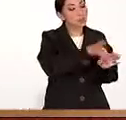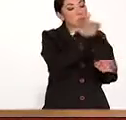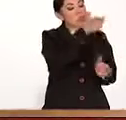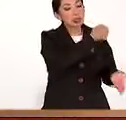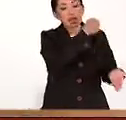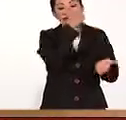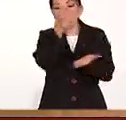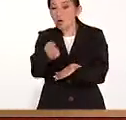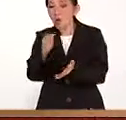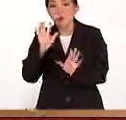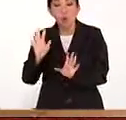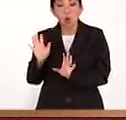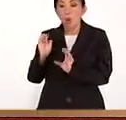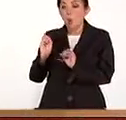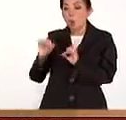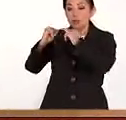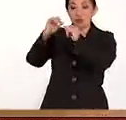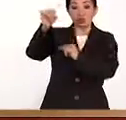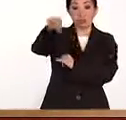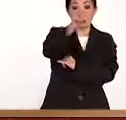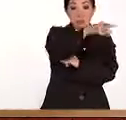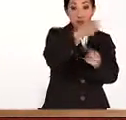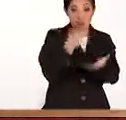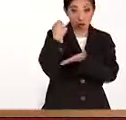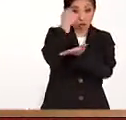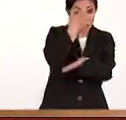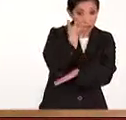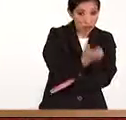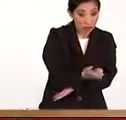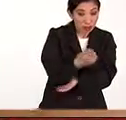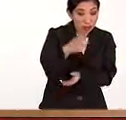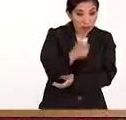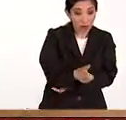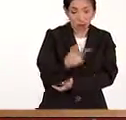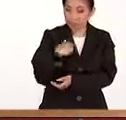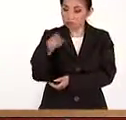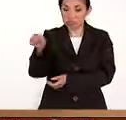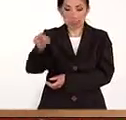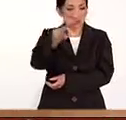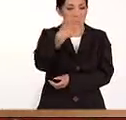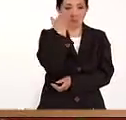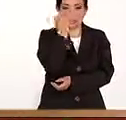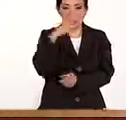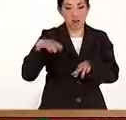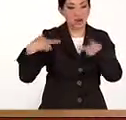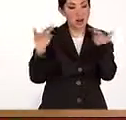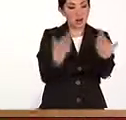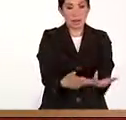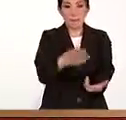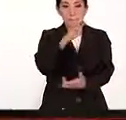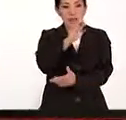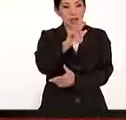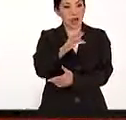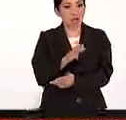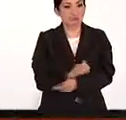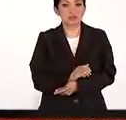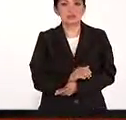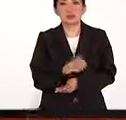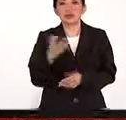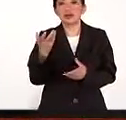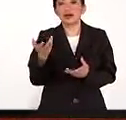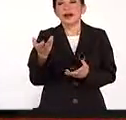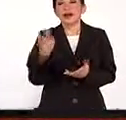becas directas de las instituciones que forman parte de éste de 14 becas directas de las instituciones las becas se hacen efectivas